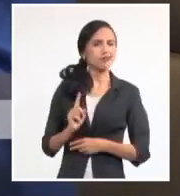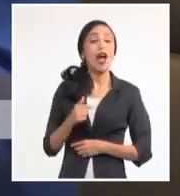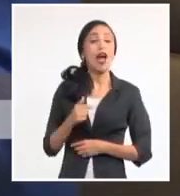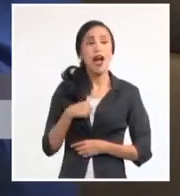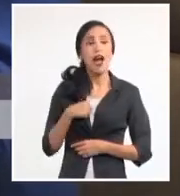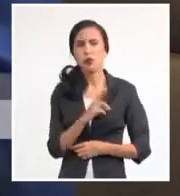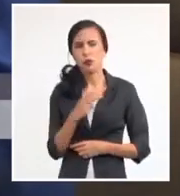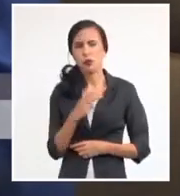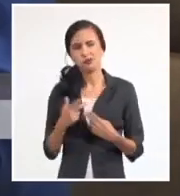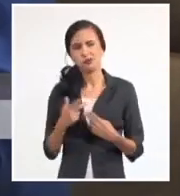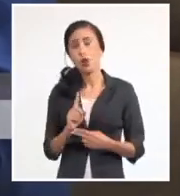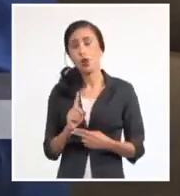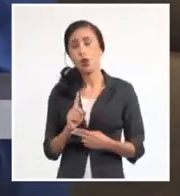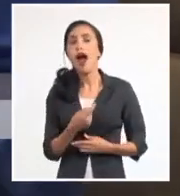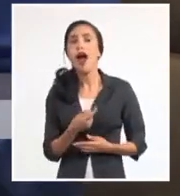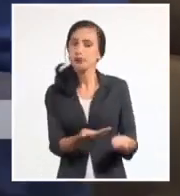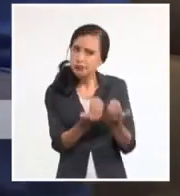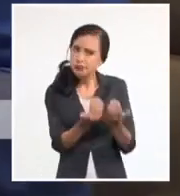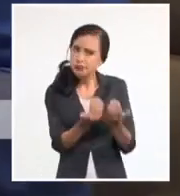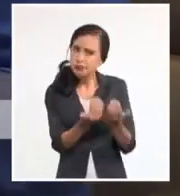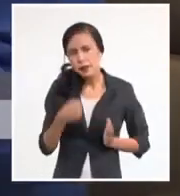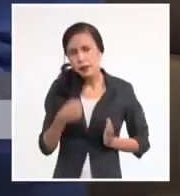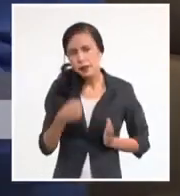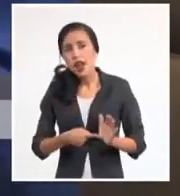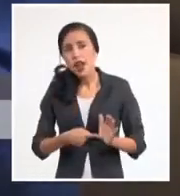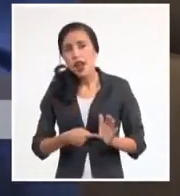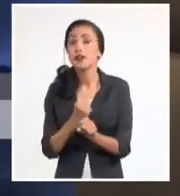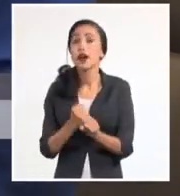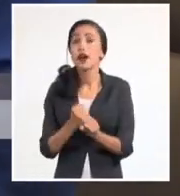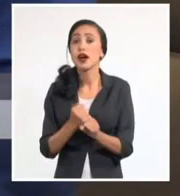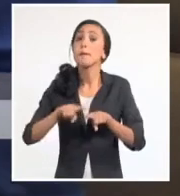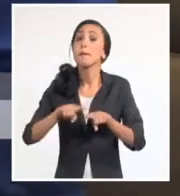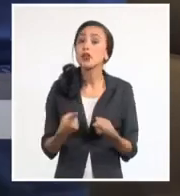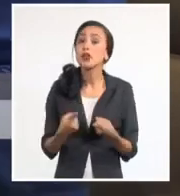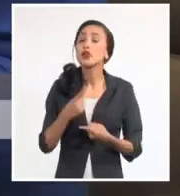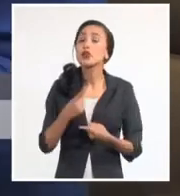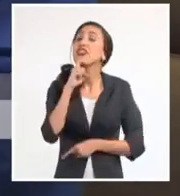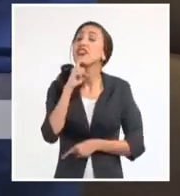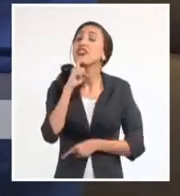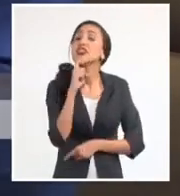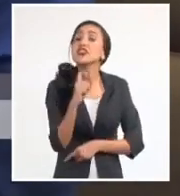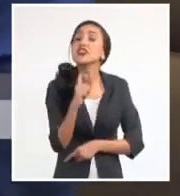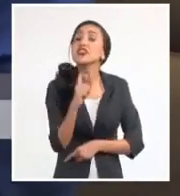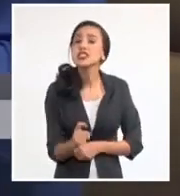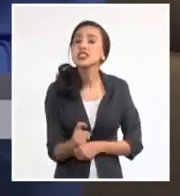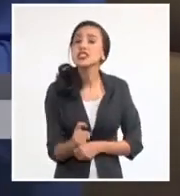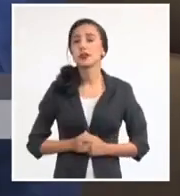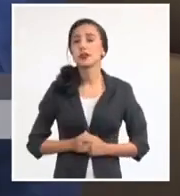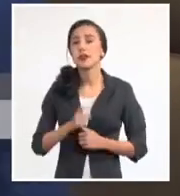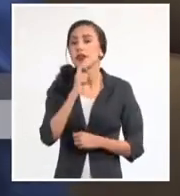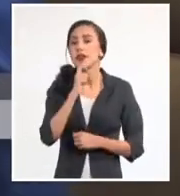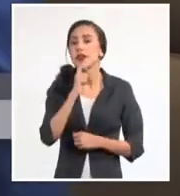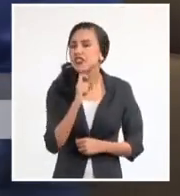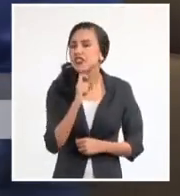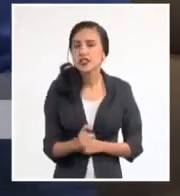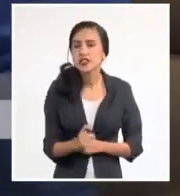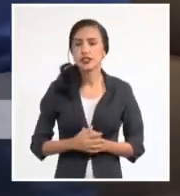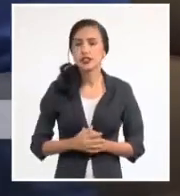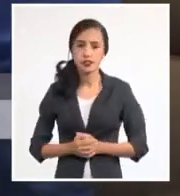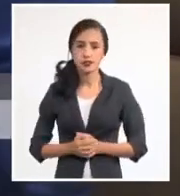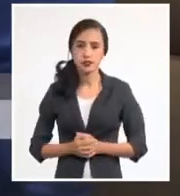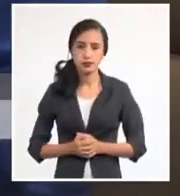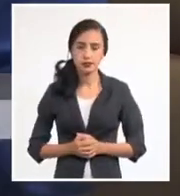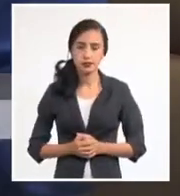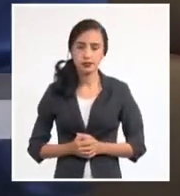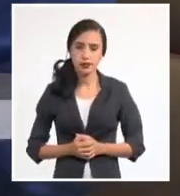revolución. Y ese es el desafío que tenemos hoy. Por eso es tan difícil, por eso es tan desafiante, como usted